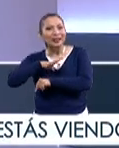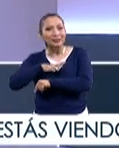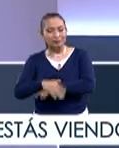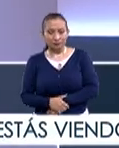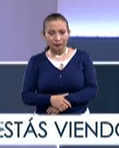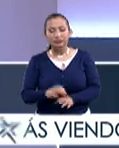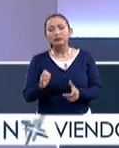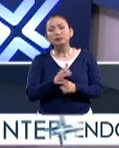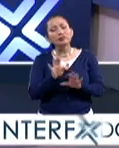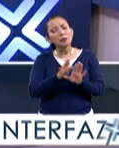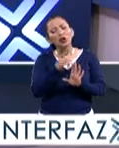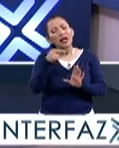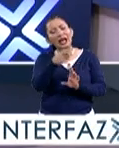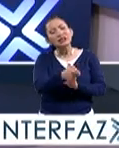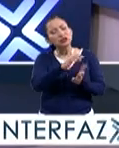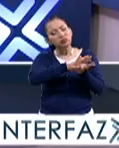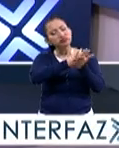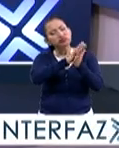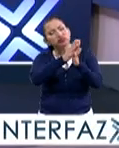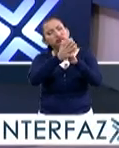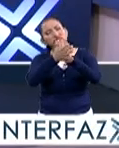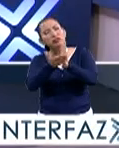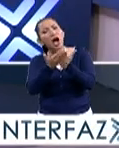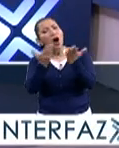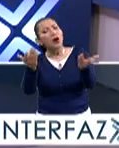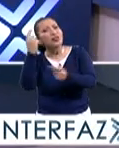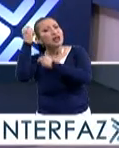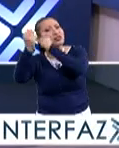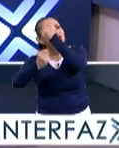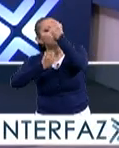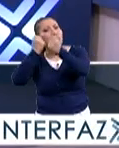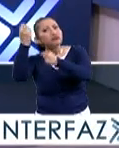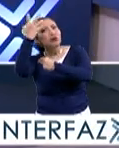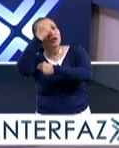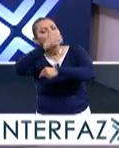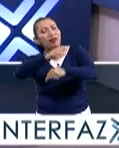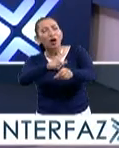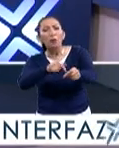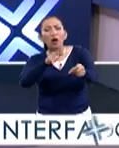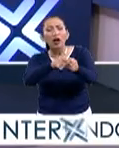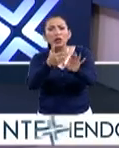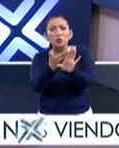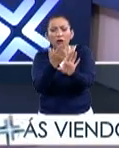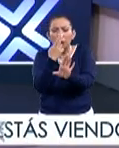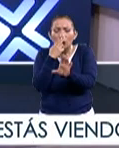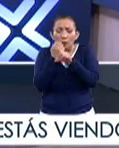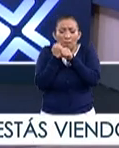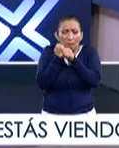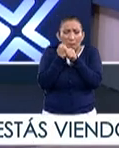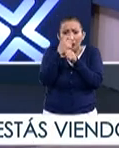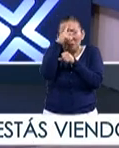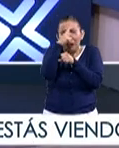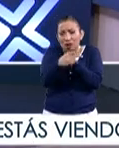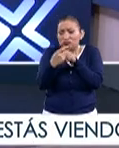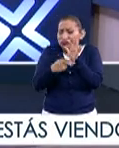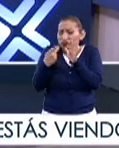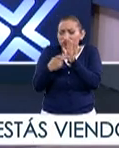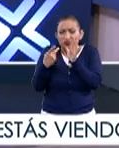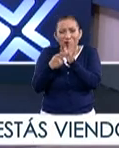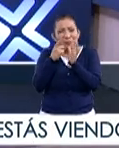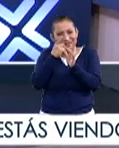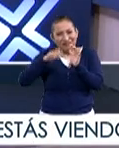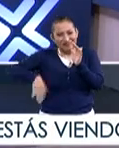qué se ha convertido en una tradición tan colorida y sobre todo tan arraigada en los mexicanos? Como bien usted